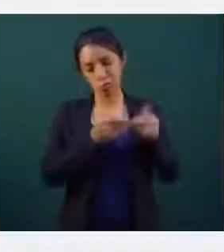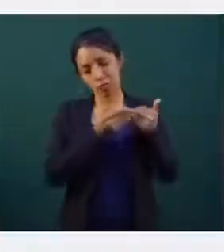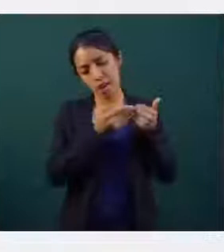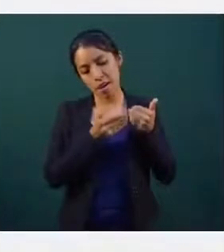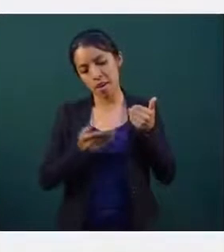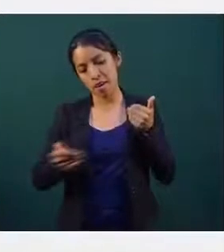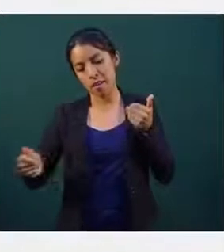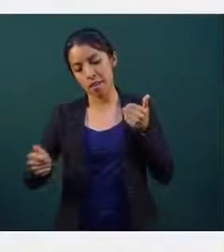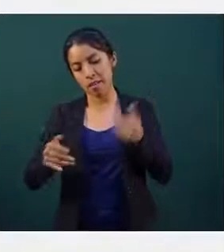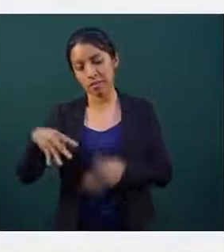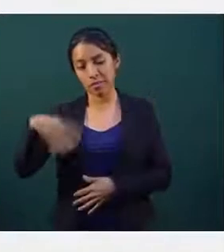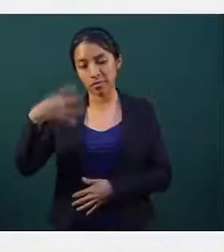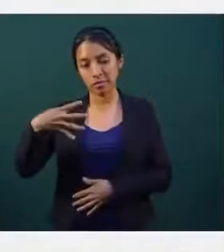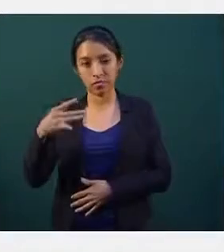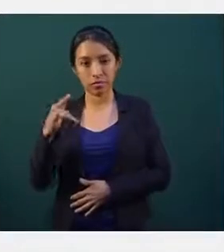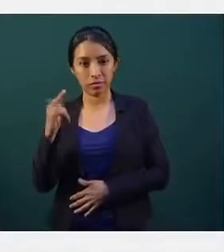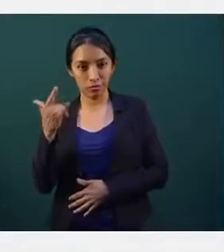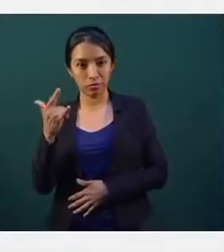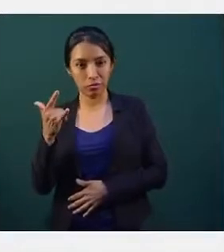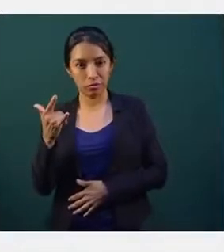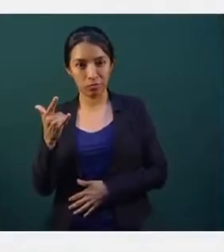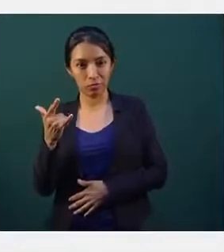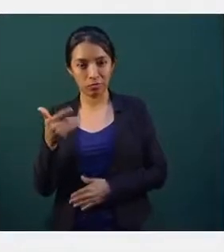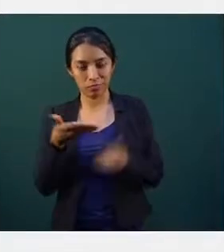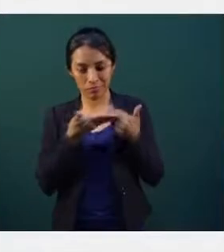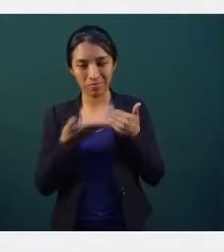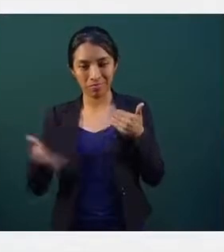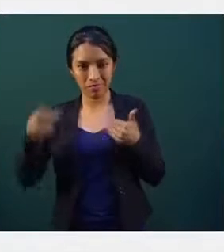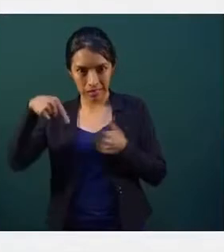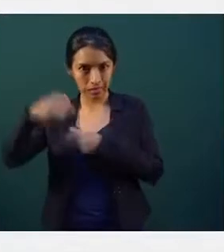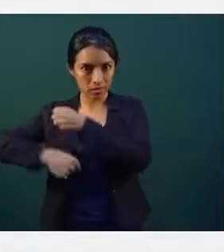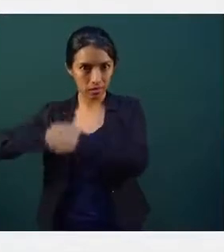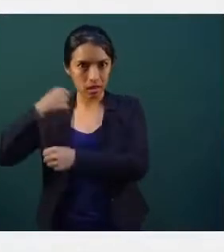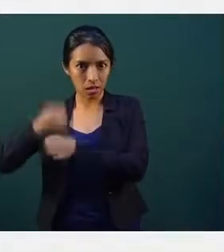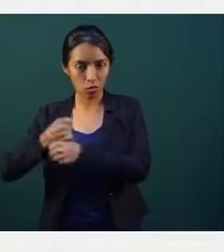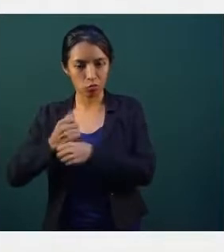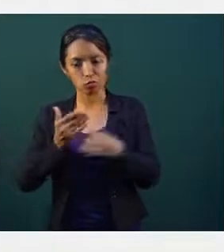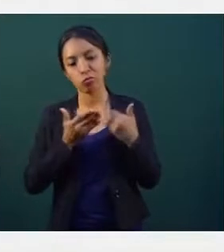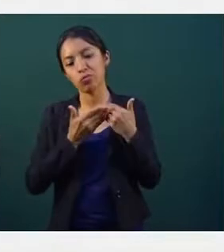al 14 de julio de este año